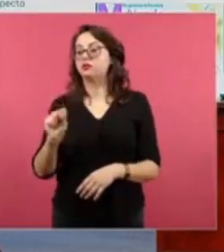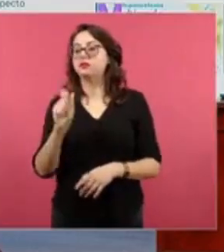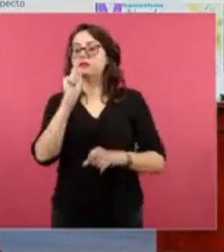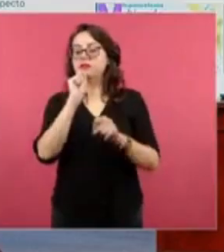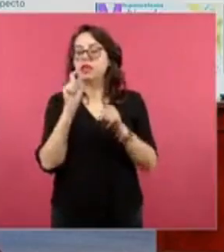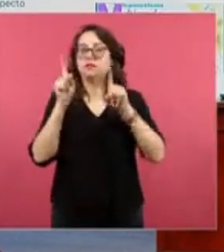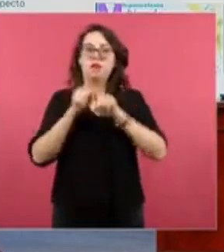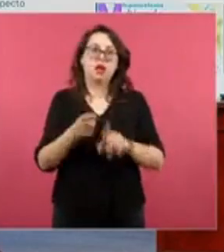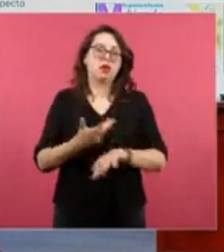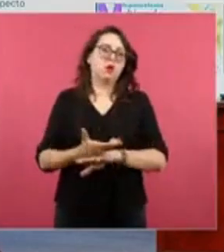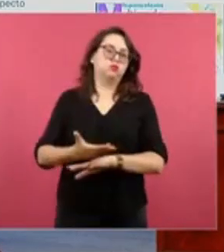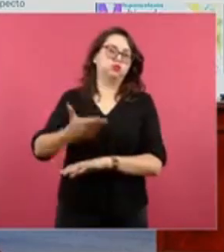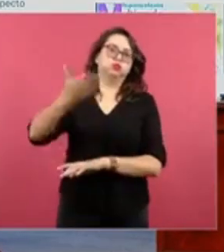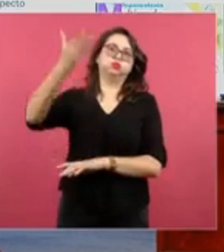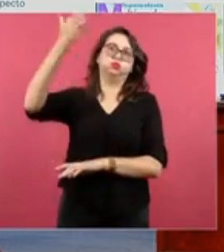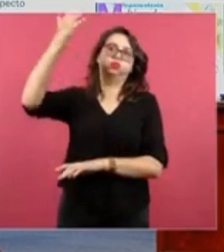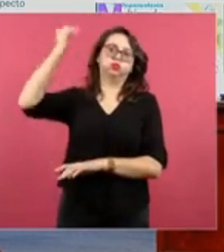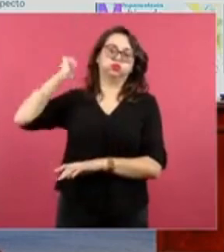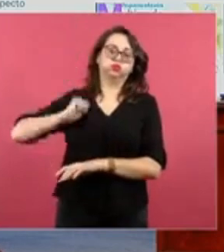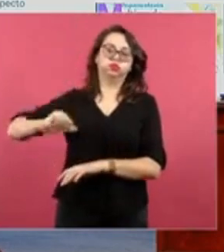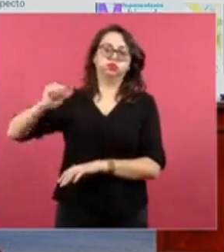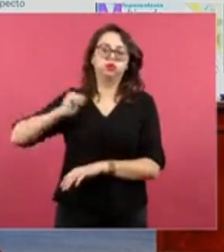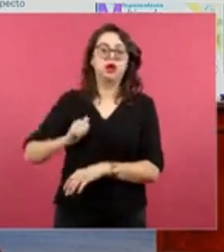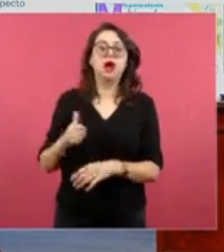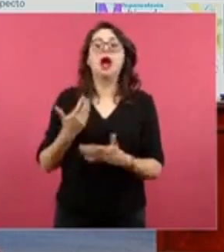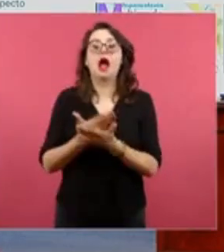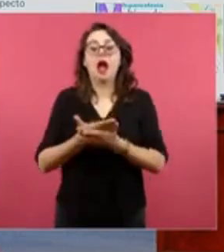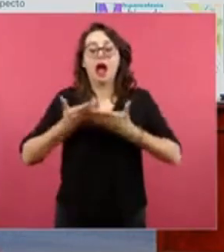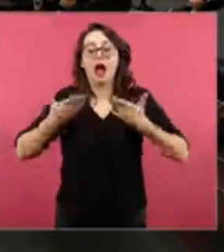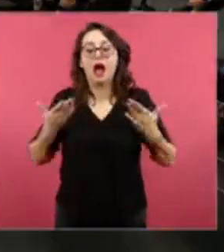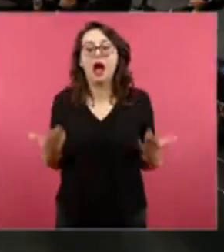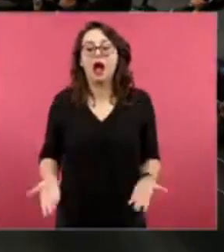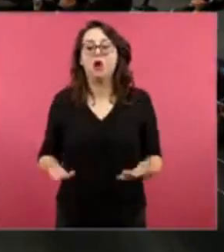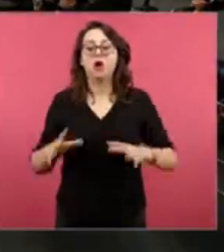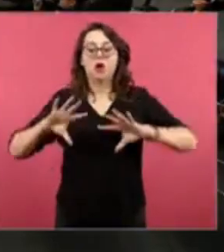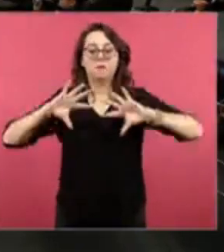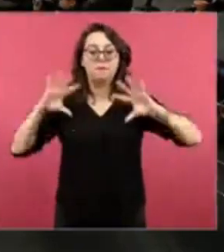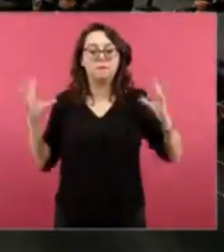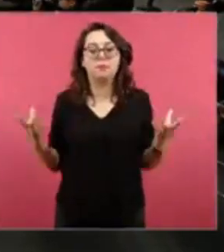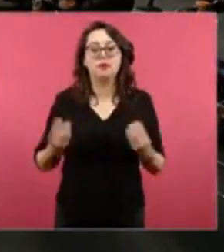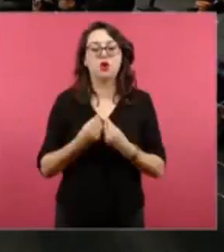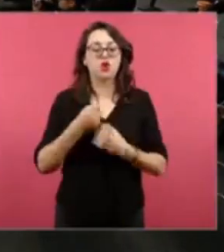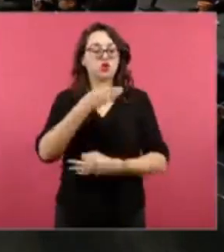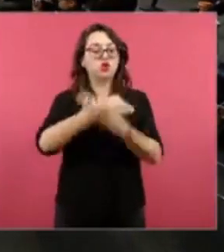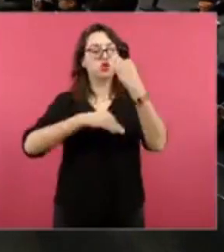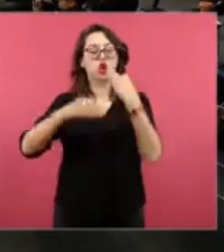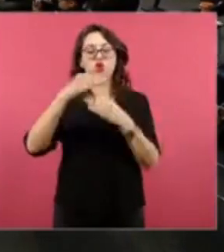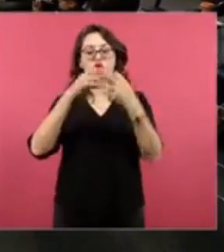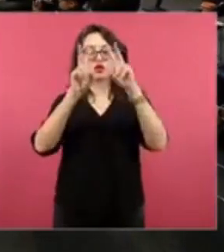que toda área va de una manera globalizadora.